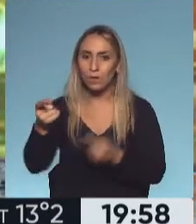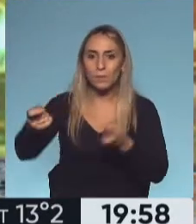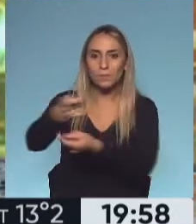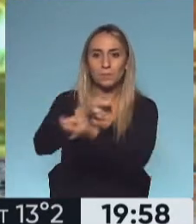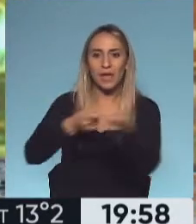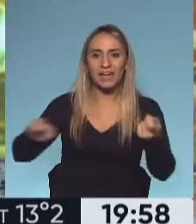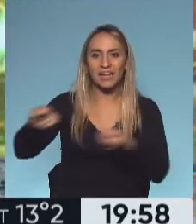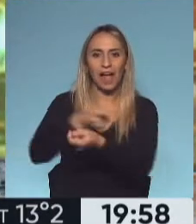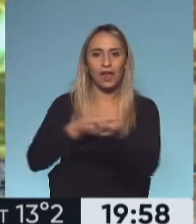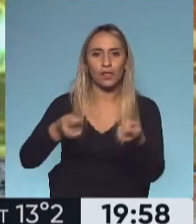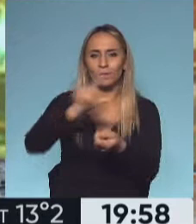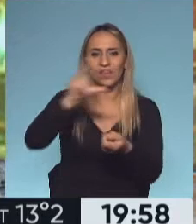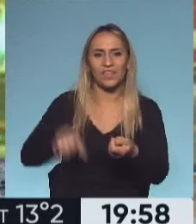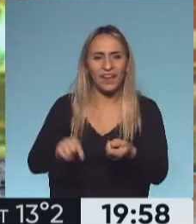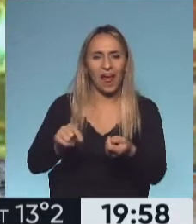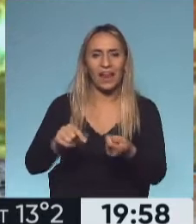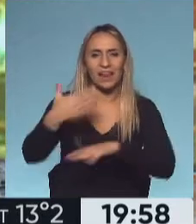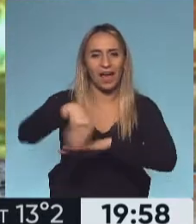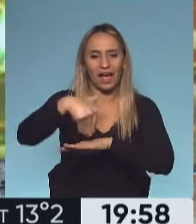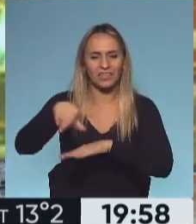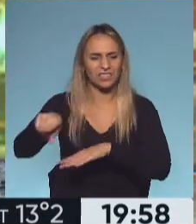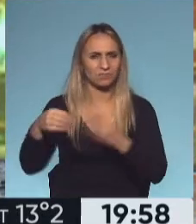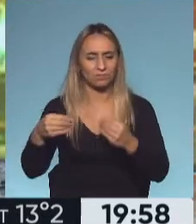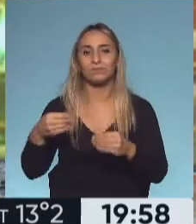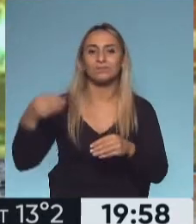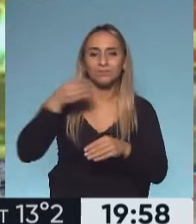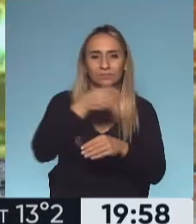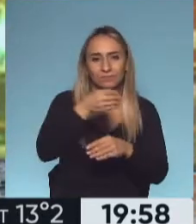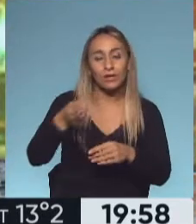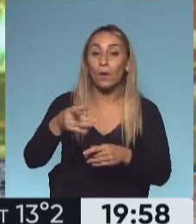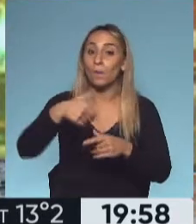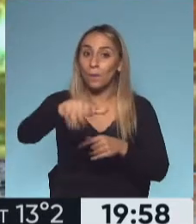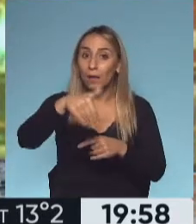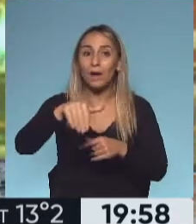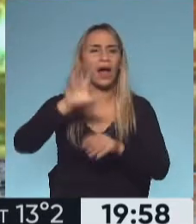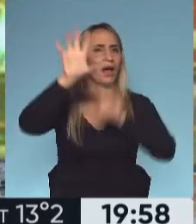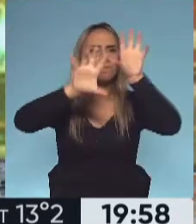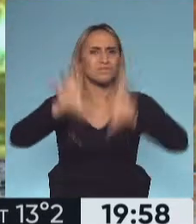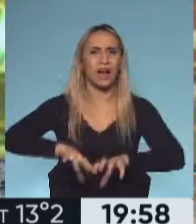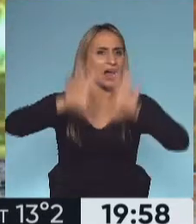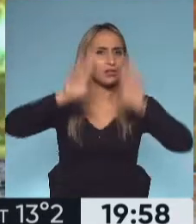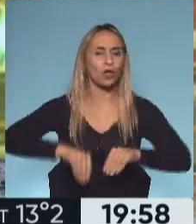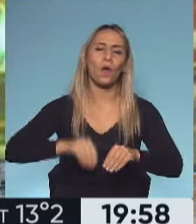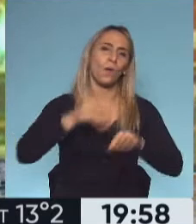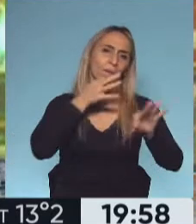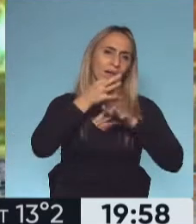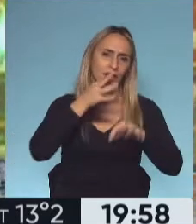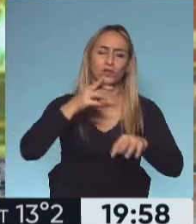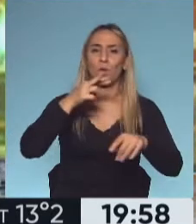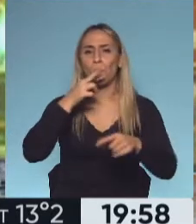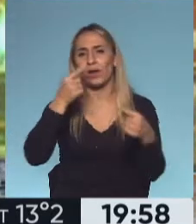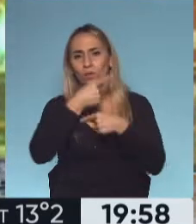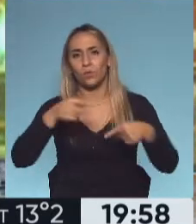federal ambulante. Hoy ha recorrido el conurbano, se va a extender a todo el país con frutas, con verduras, siempre obviamente con